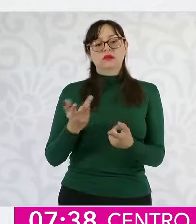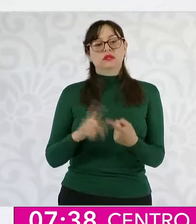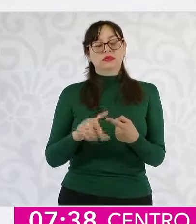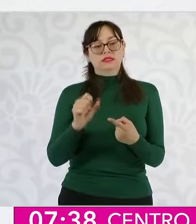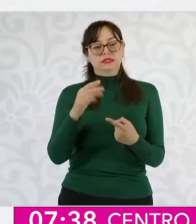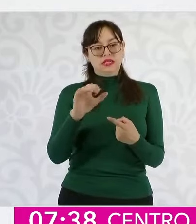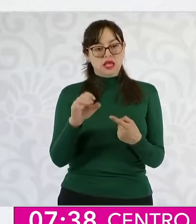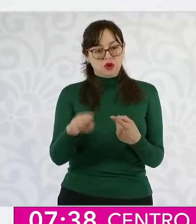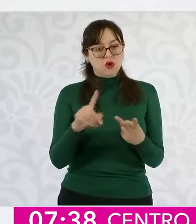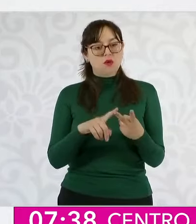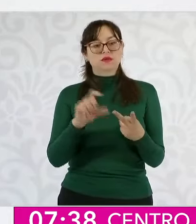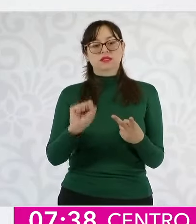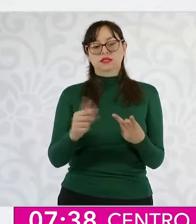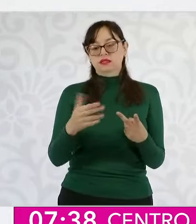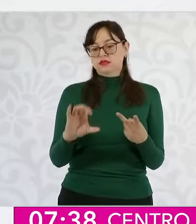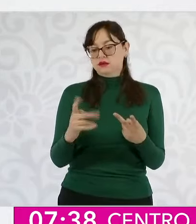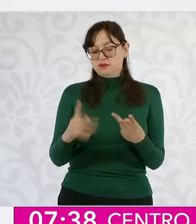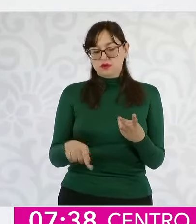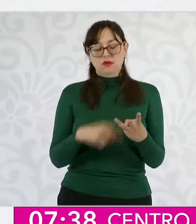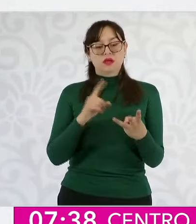Hacienda, Secretaría de Energía,